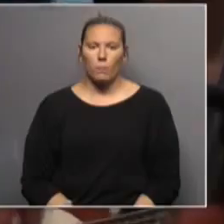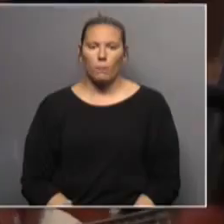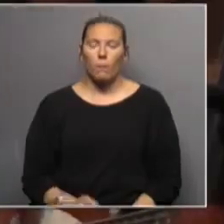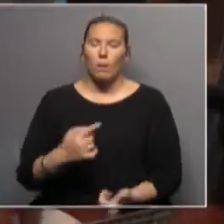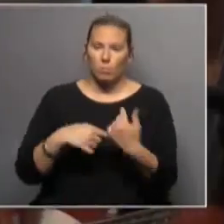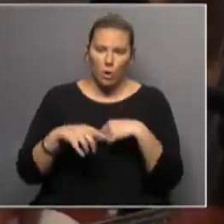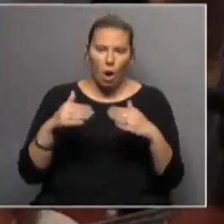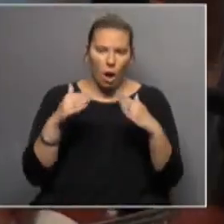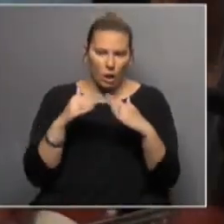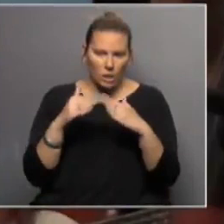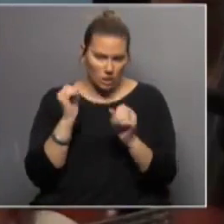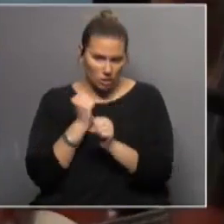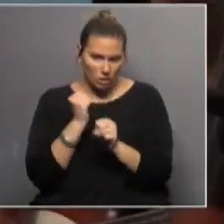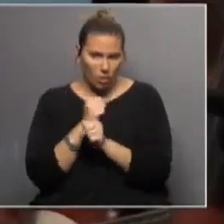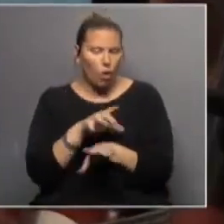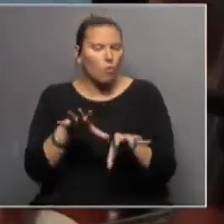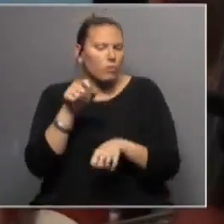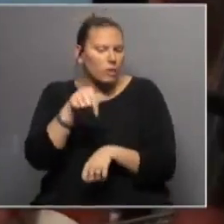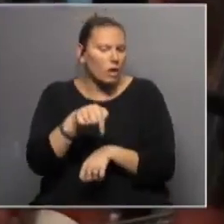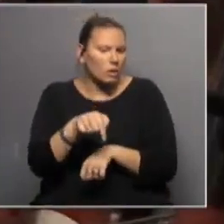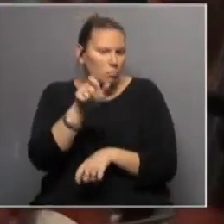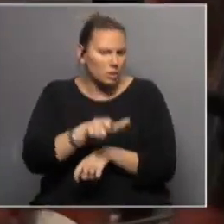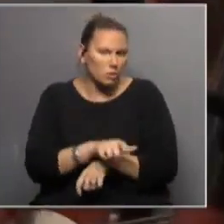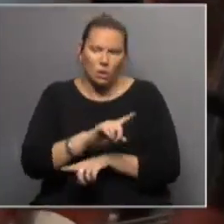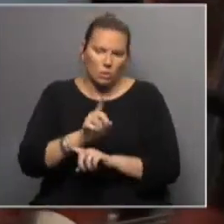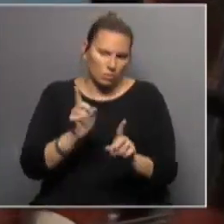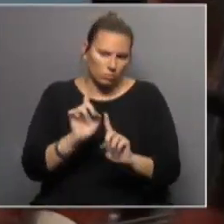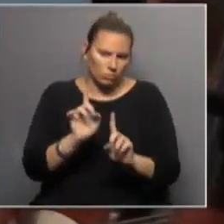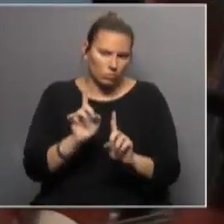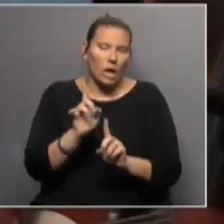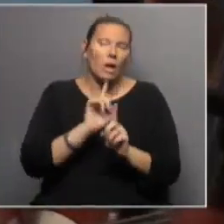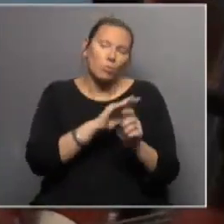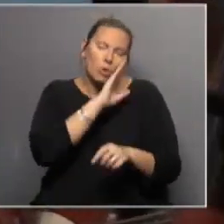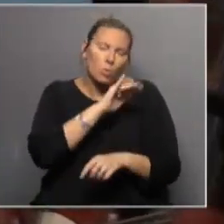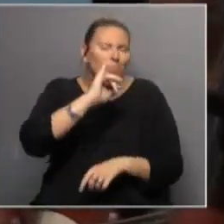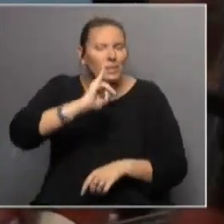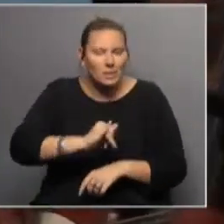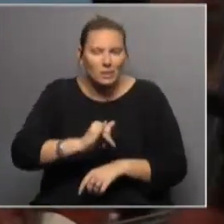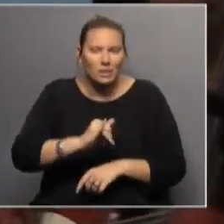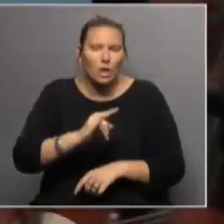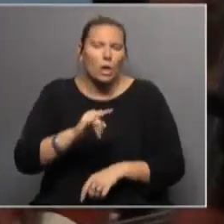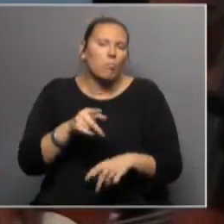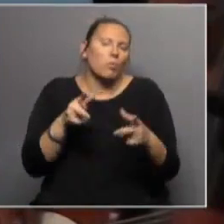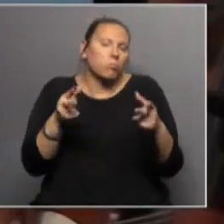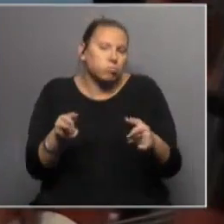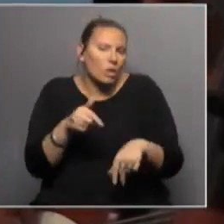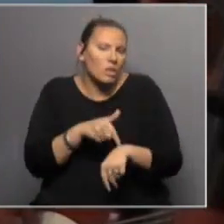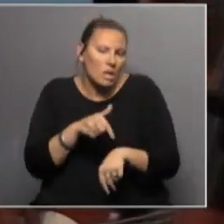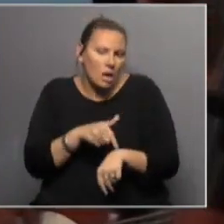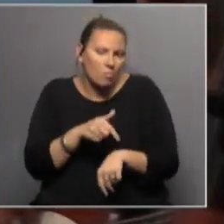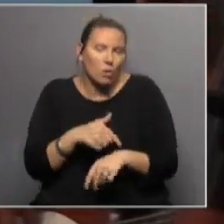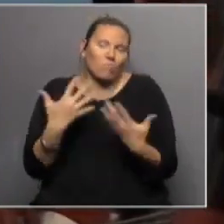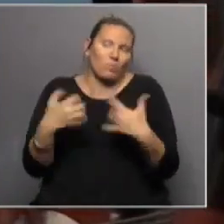¿Pero ya era una casa de laburo o vivía alguno ahí también? No. Se ha quedado alguno. Temporalmente, claro. No